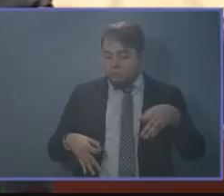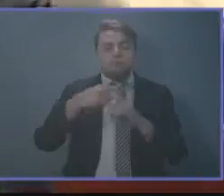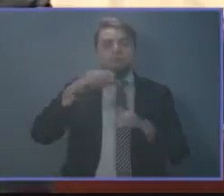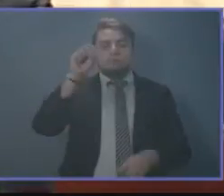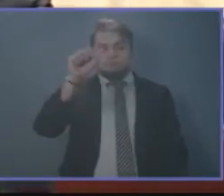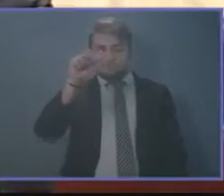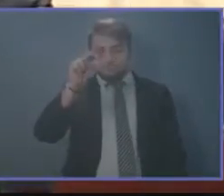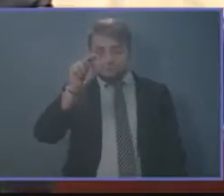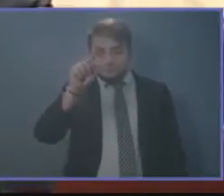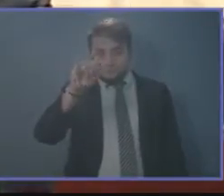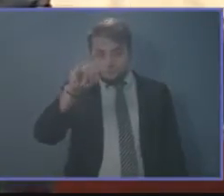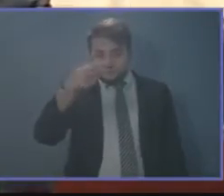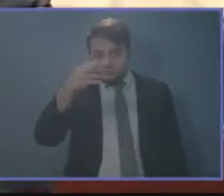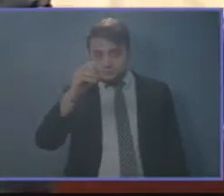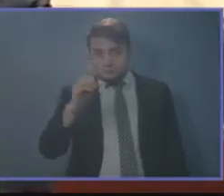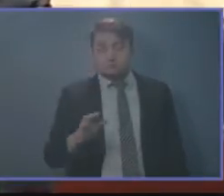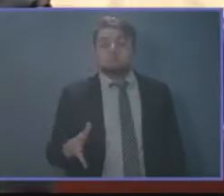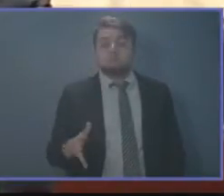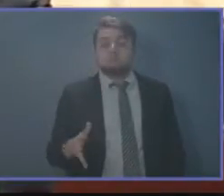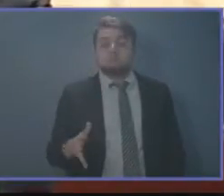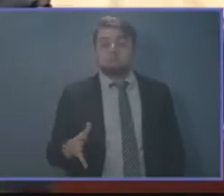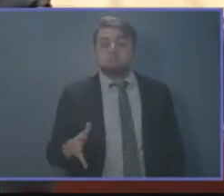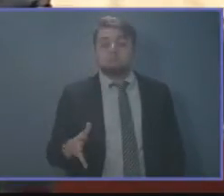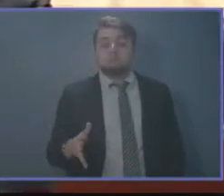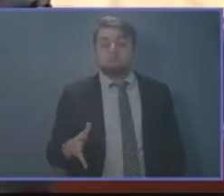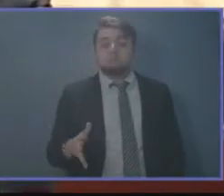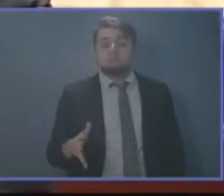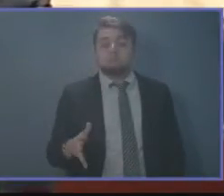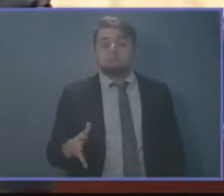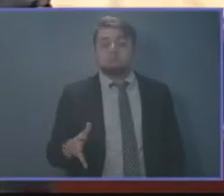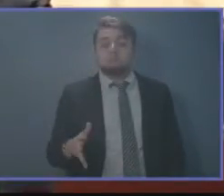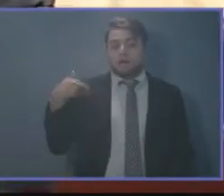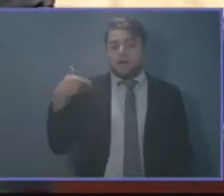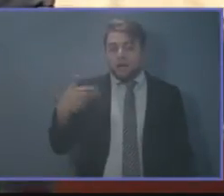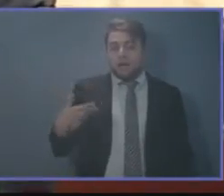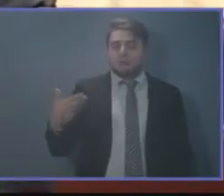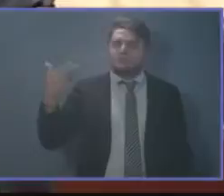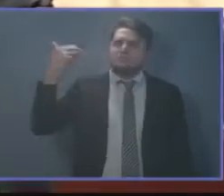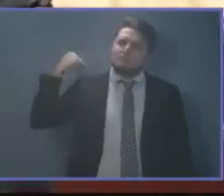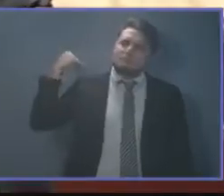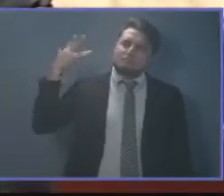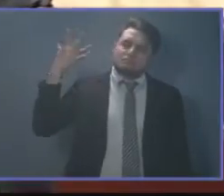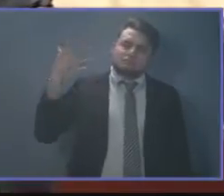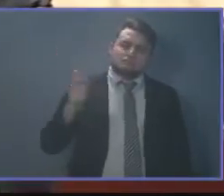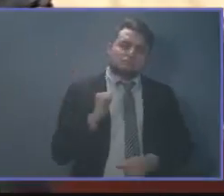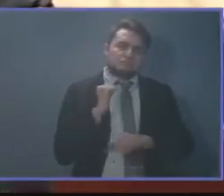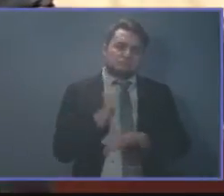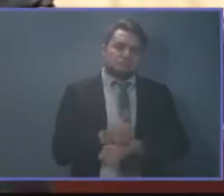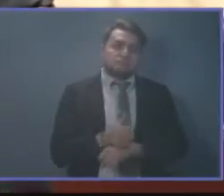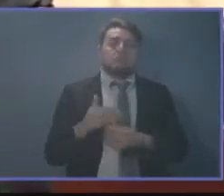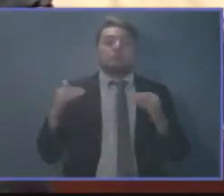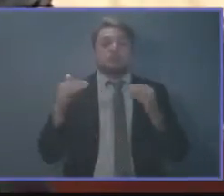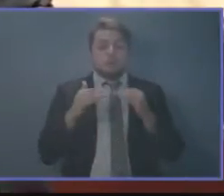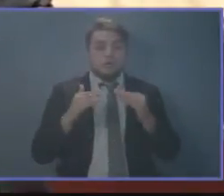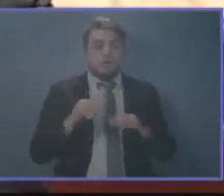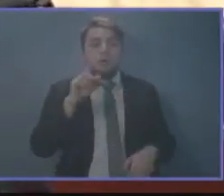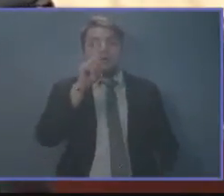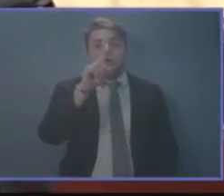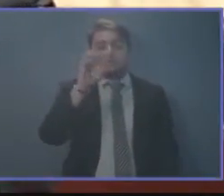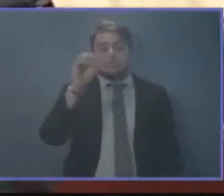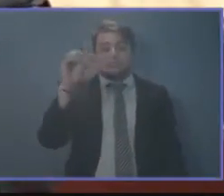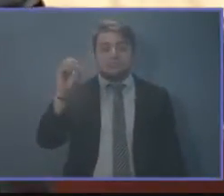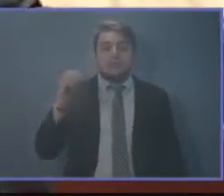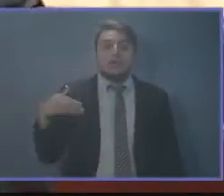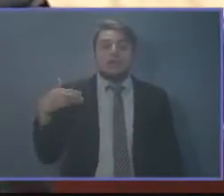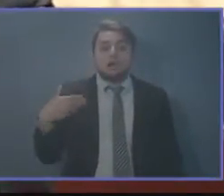Apóstol con sus 450 años de consagración, pero también los 100 años de la institución canónica